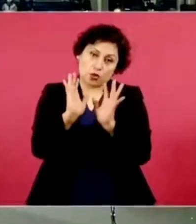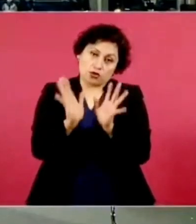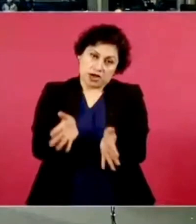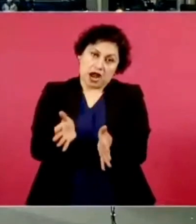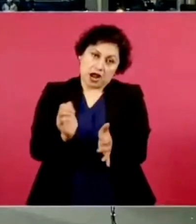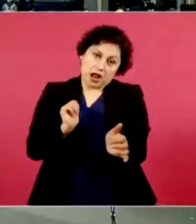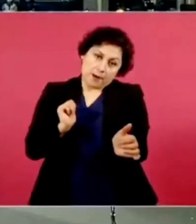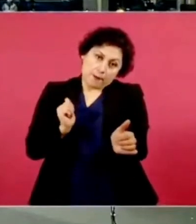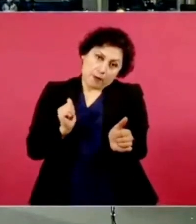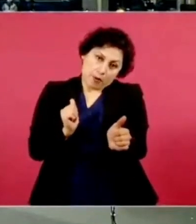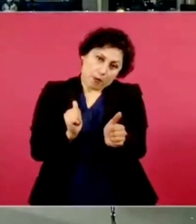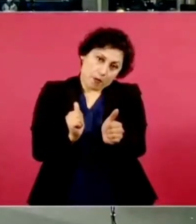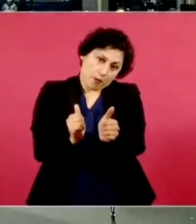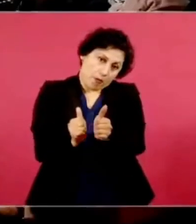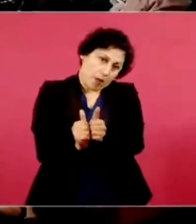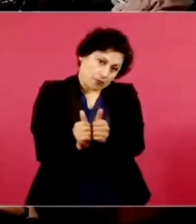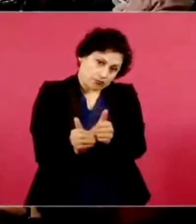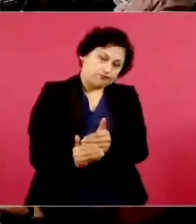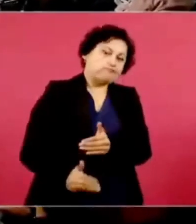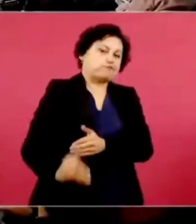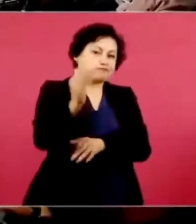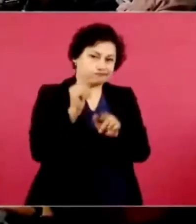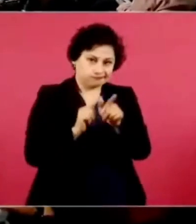avanzando. Segundo,